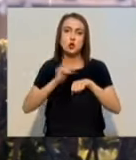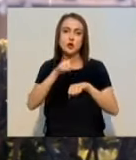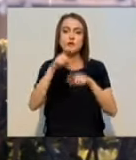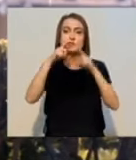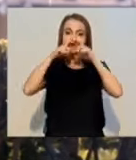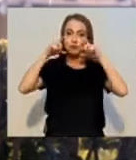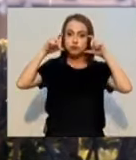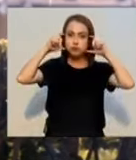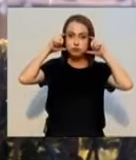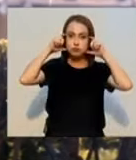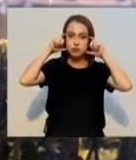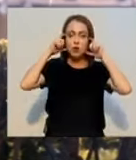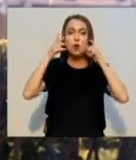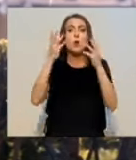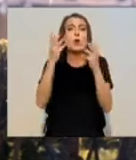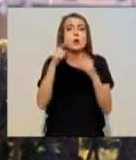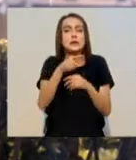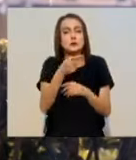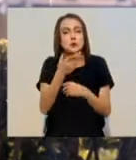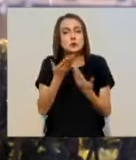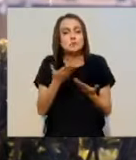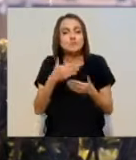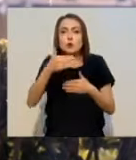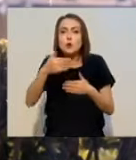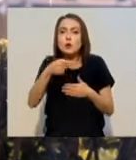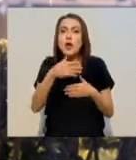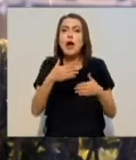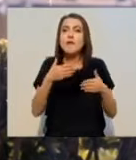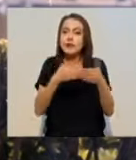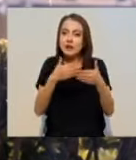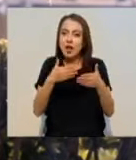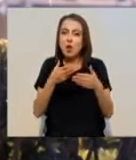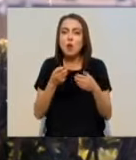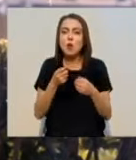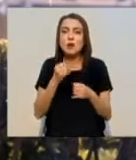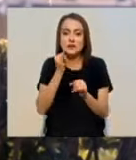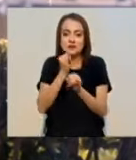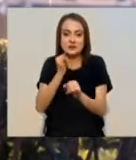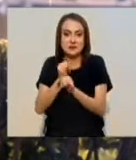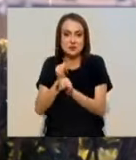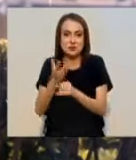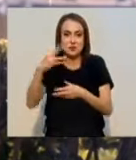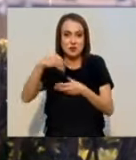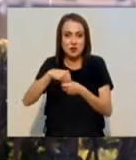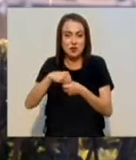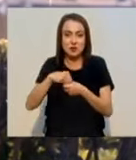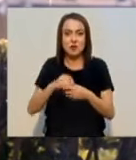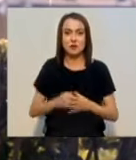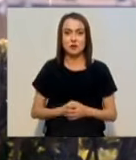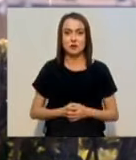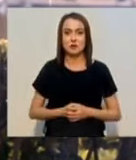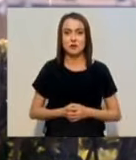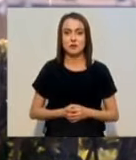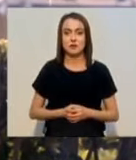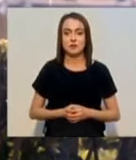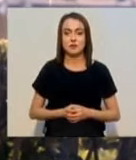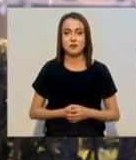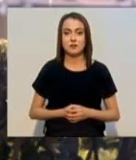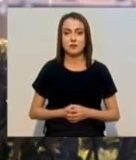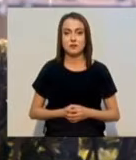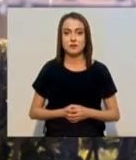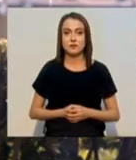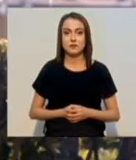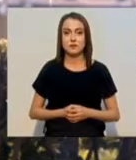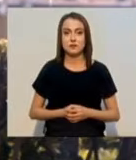mascarillas. ¿Cuánto ha afectado esto la toma de decisiones institucional en cuanto al flujo